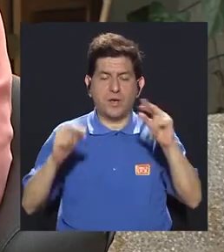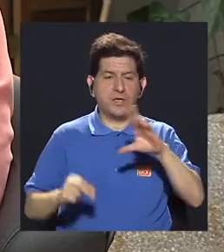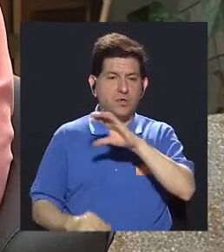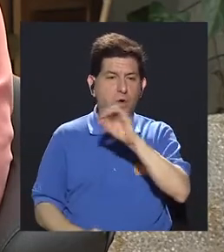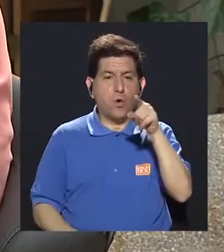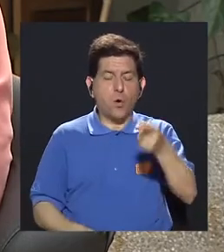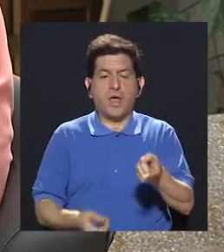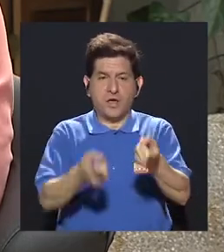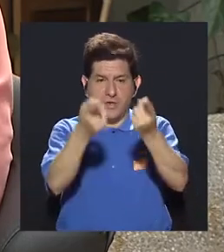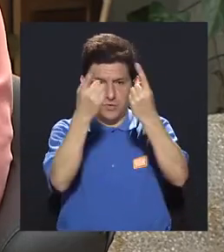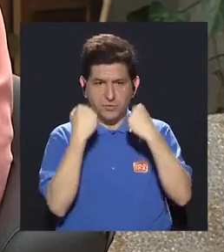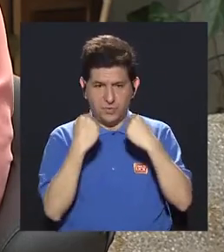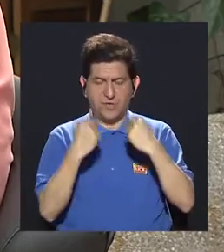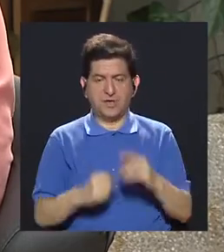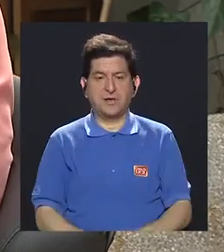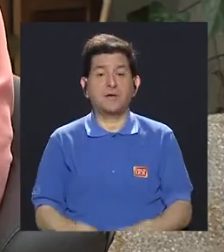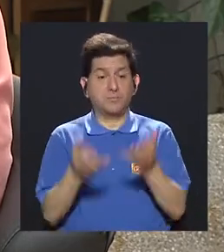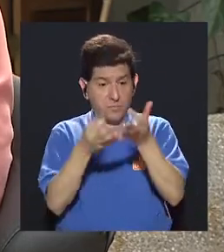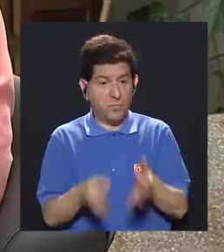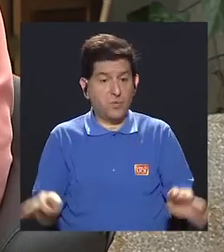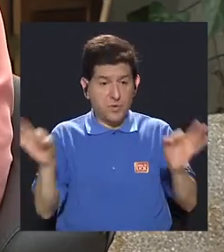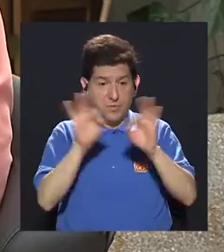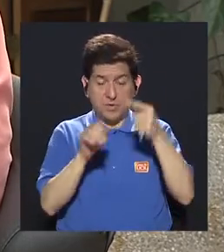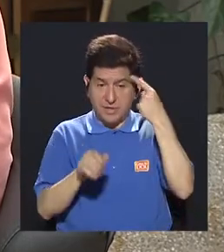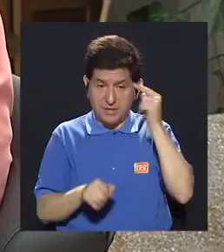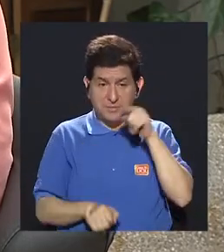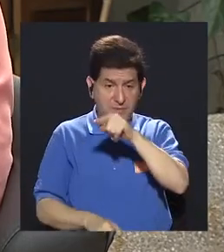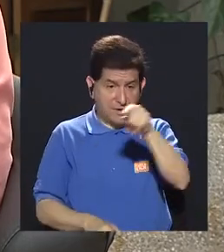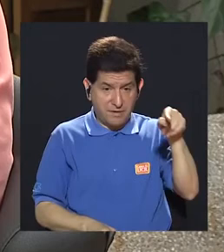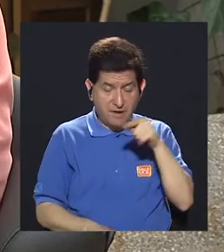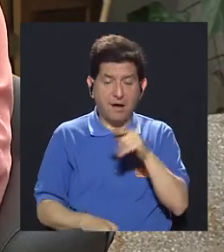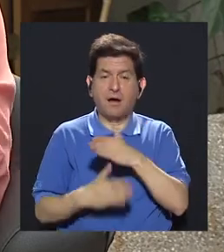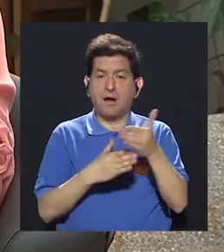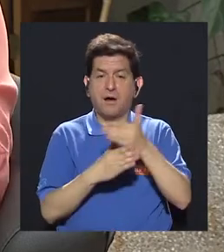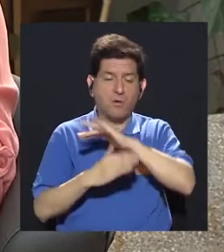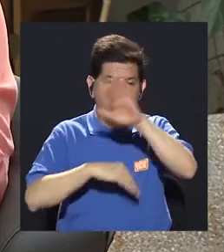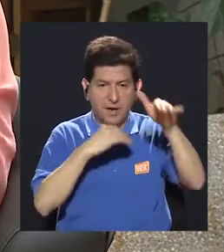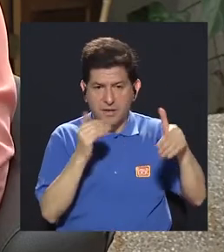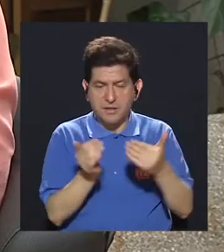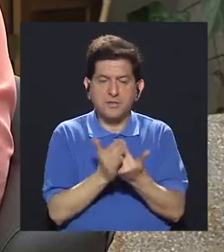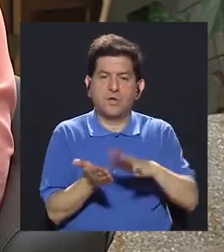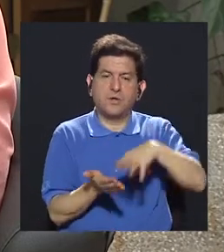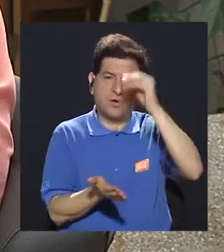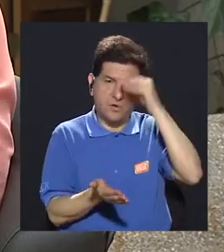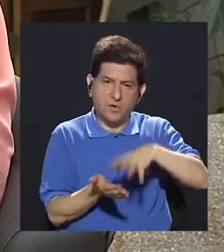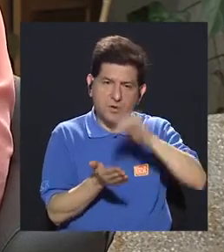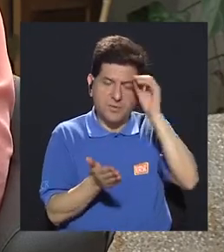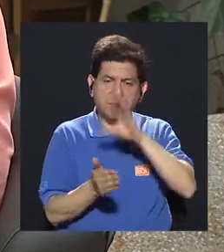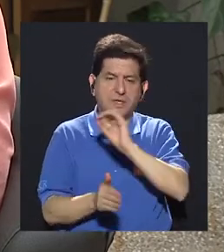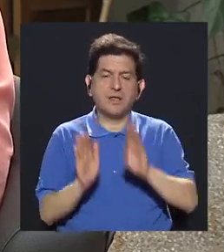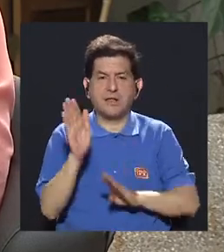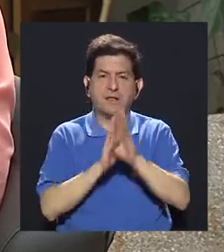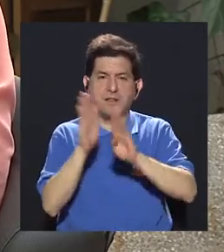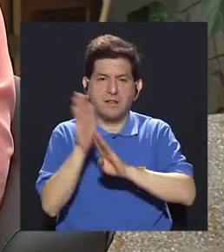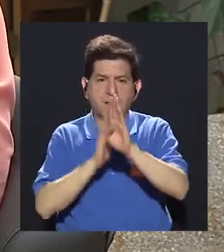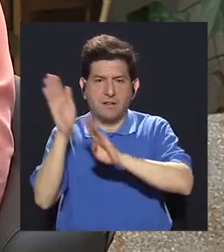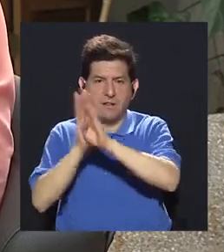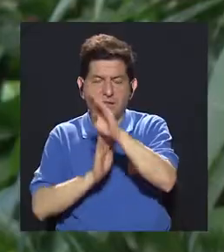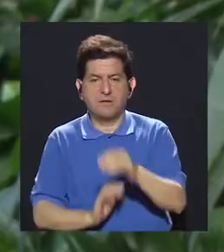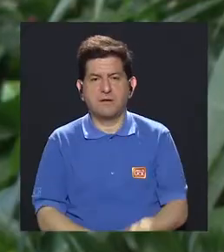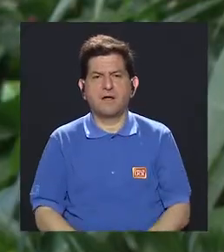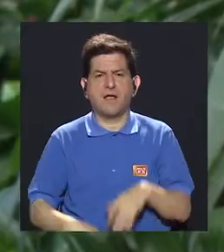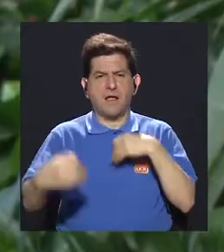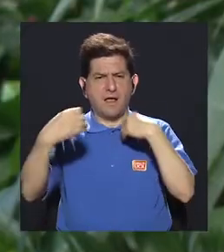acá, y ha sido súper importante para ellos compartir, uh-huh, todo aquello que han aprendido y desarrollado.